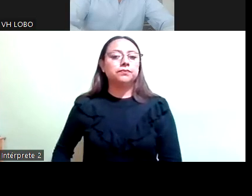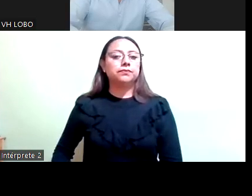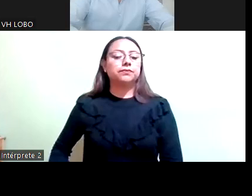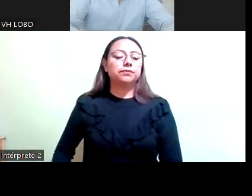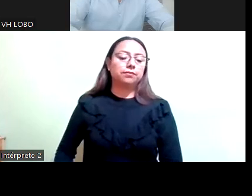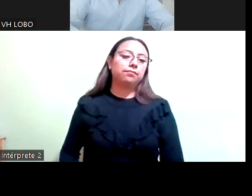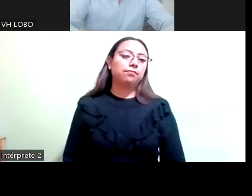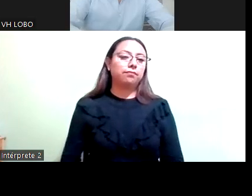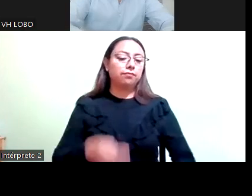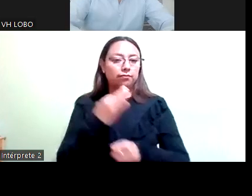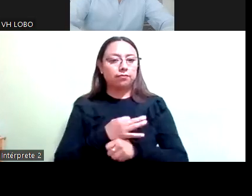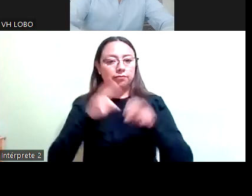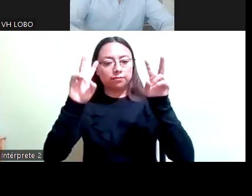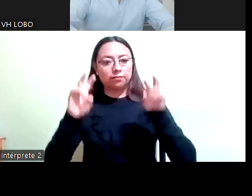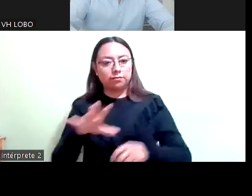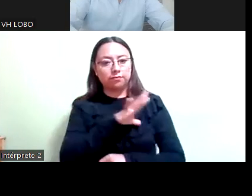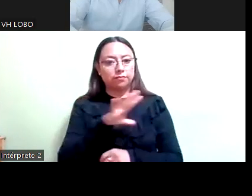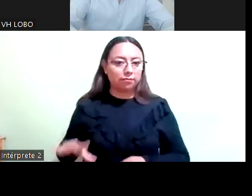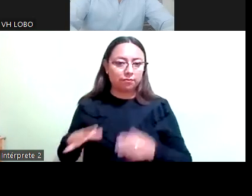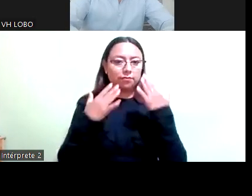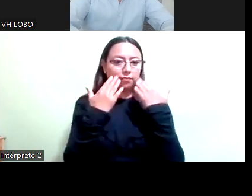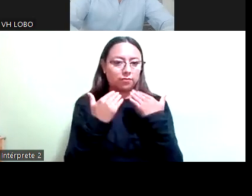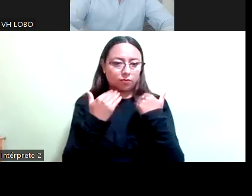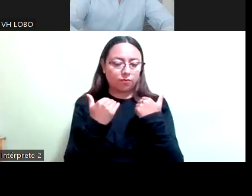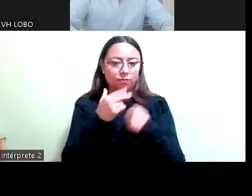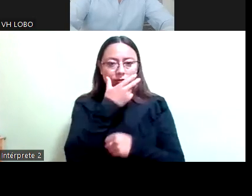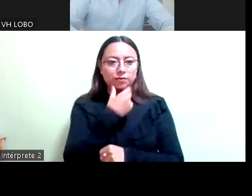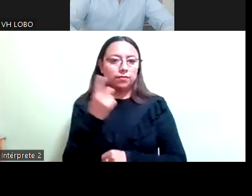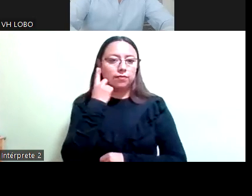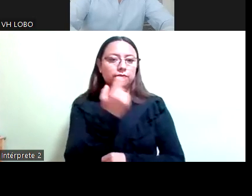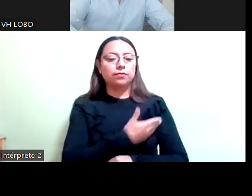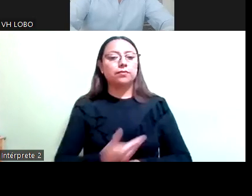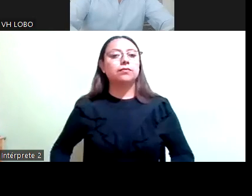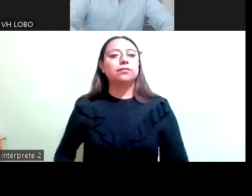No existen asuntos generales, diputado presidente.